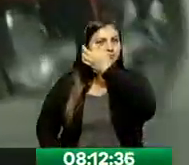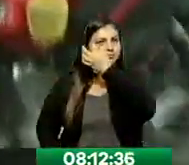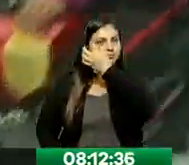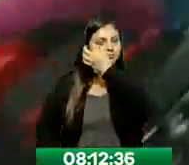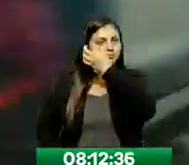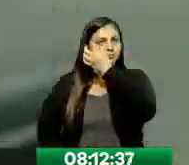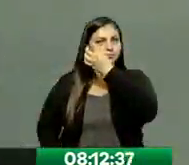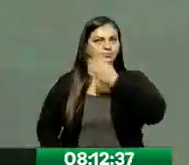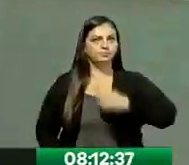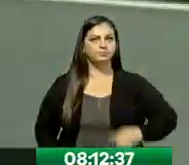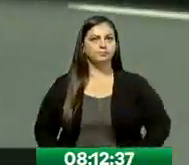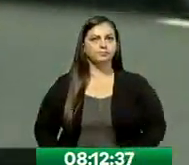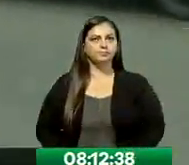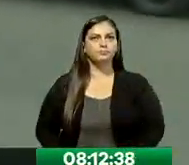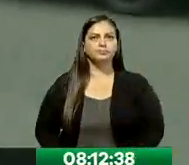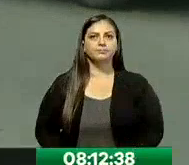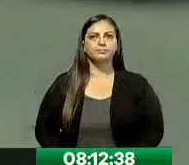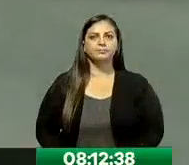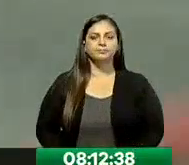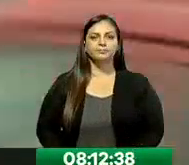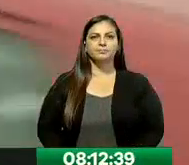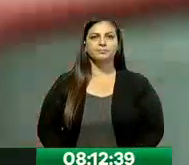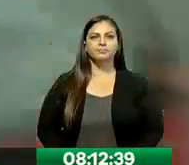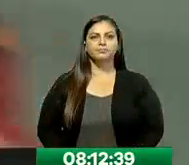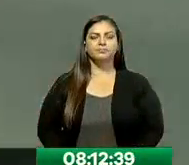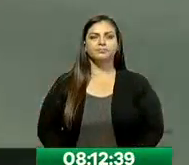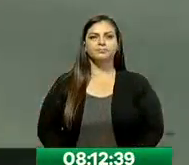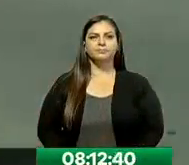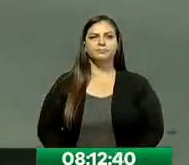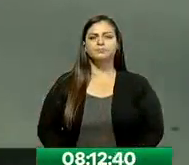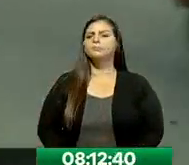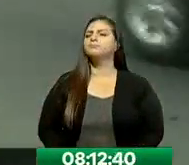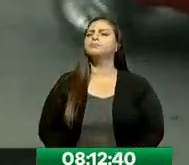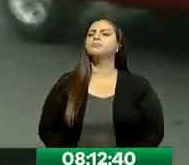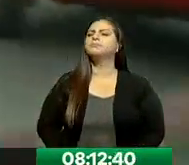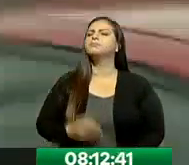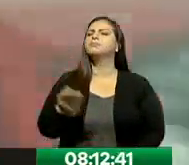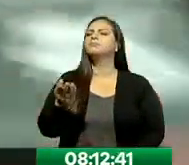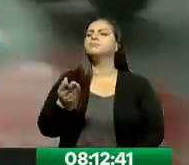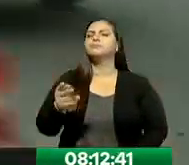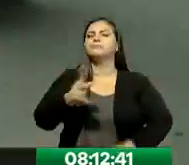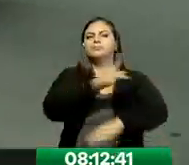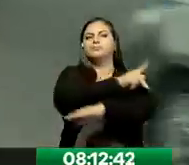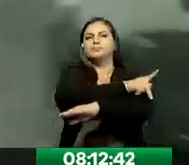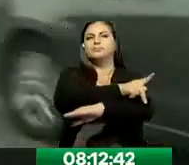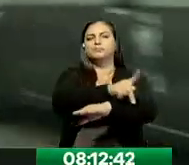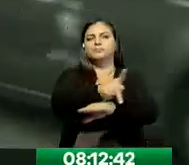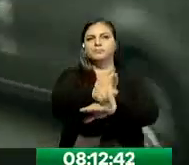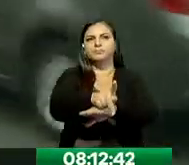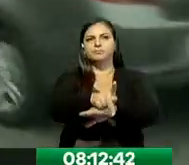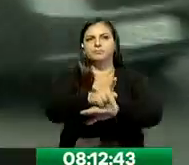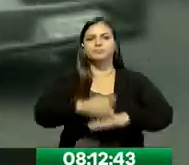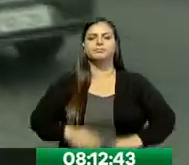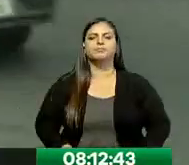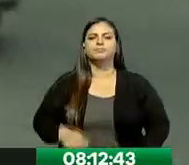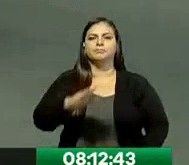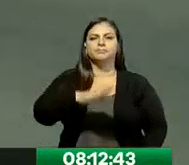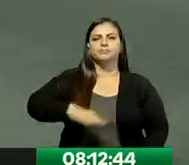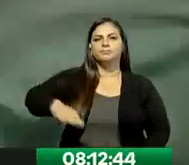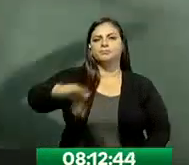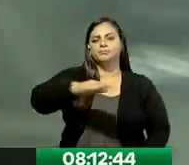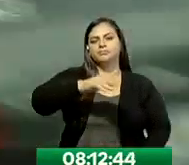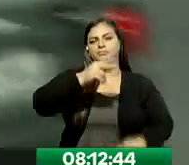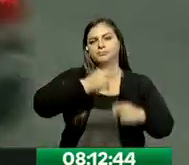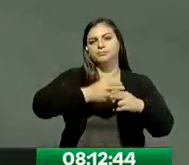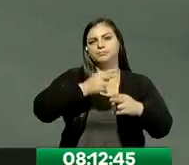motocicleta. ¿Dónde se registró este percance? Pues sobre la vía perimetral a la altura del sector